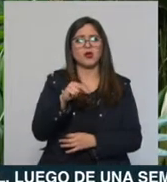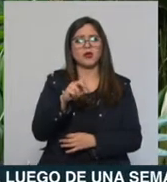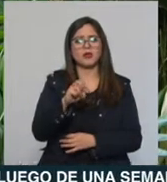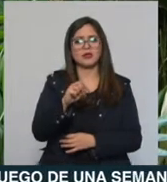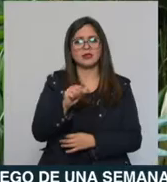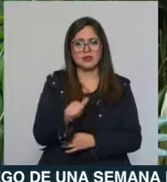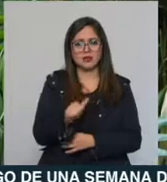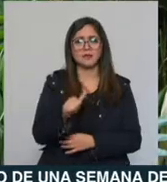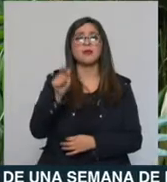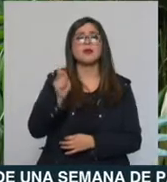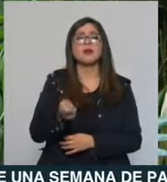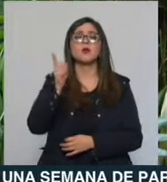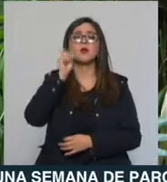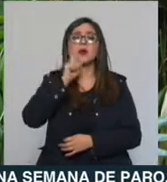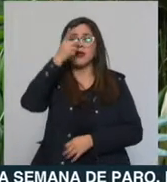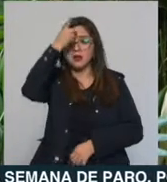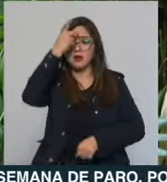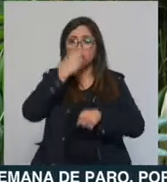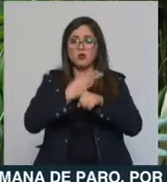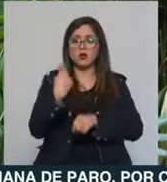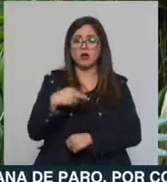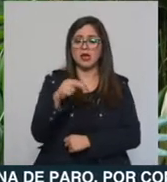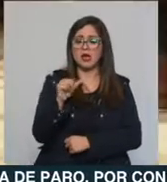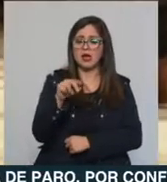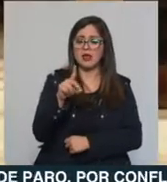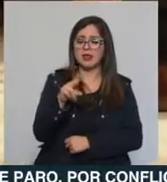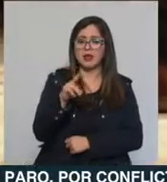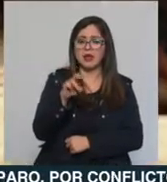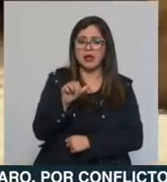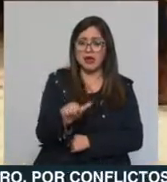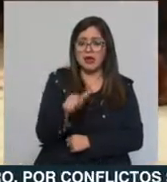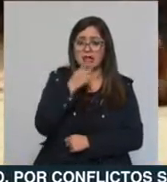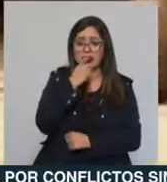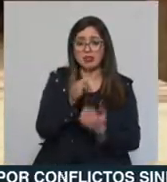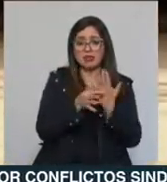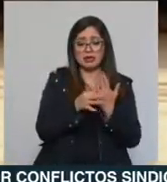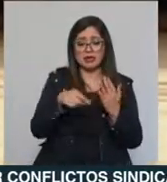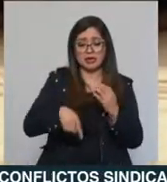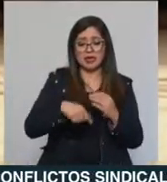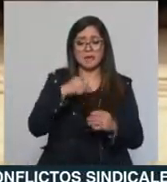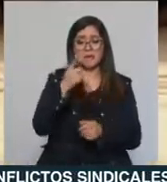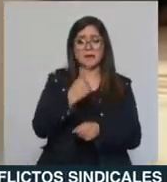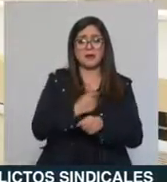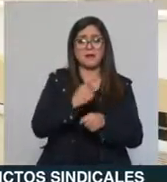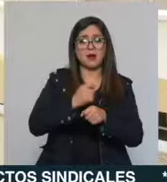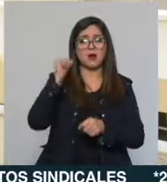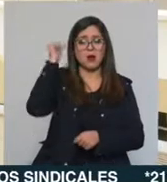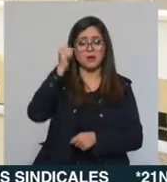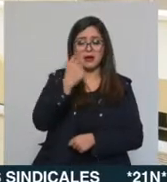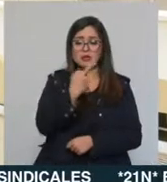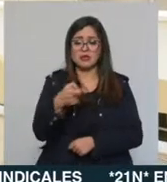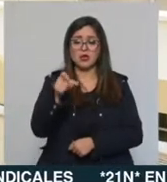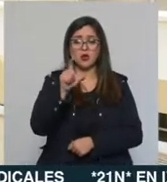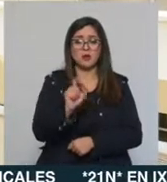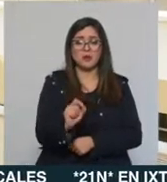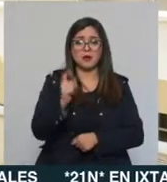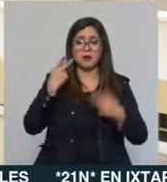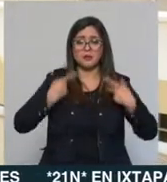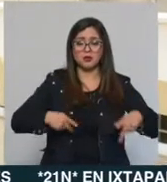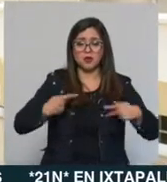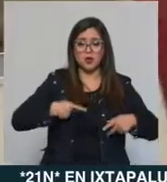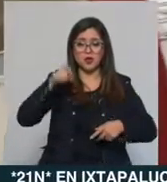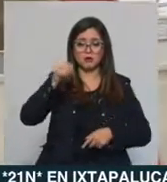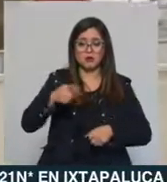Andrea González, directora de la clínica, indicó que este 1 de abril los 120 trabajadores laboraron de manera